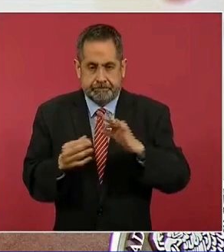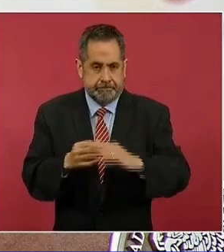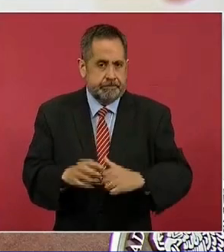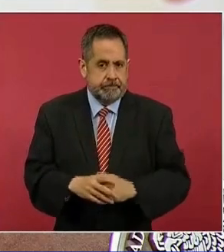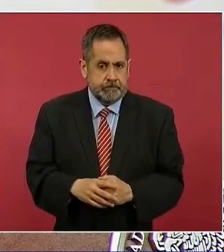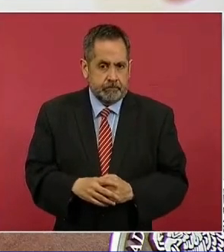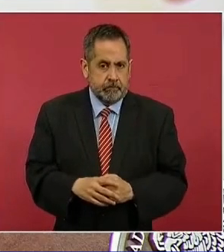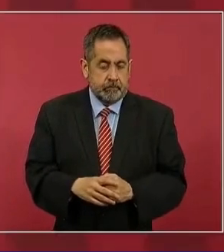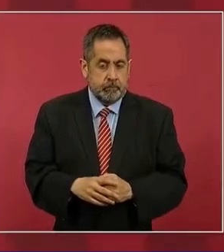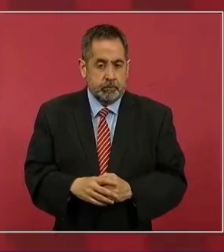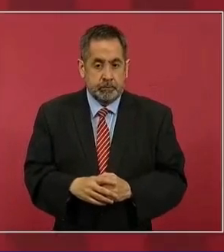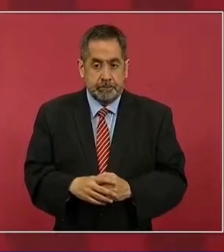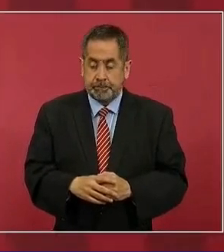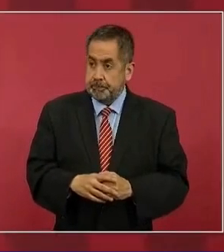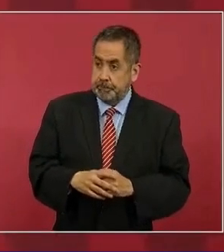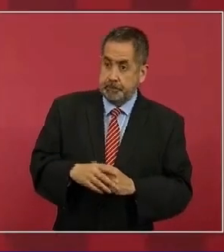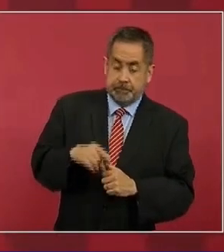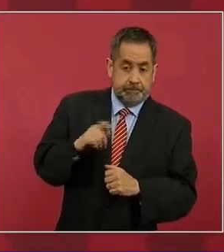La relación